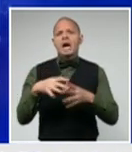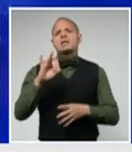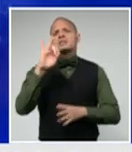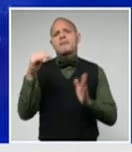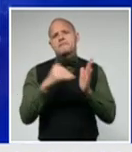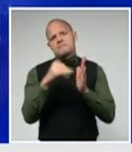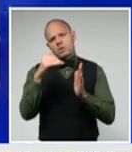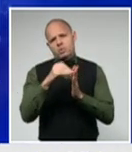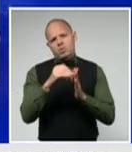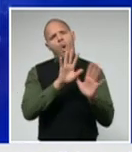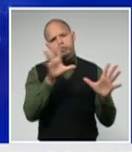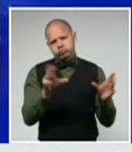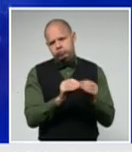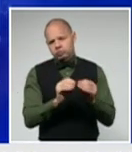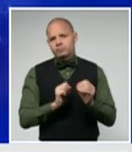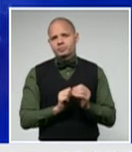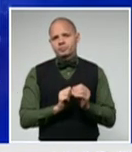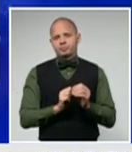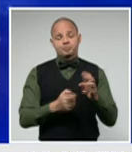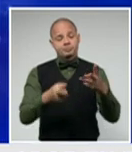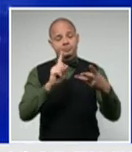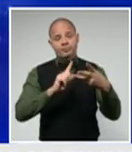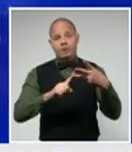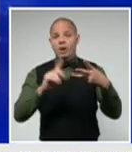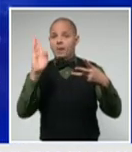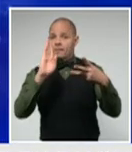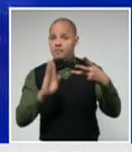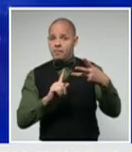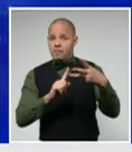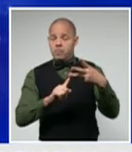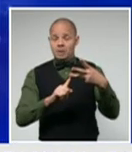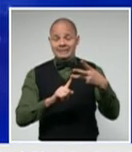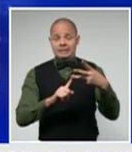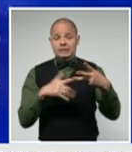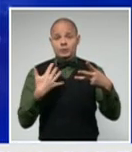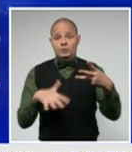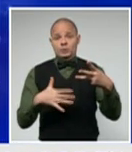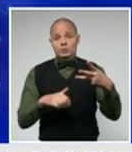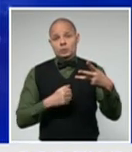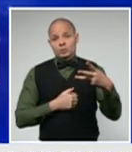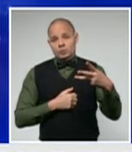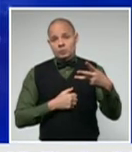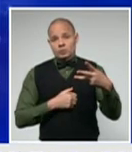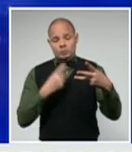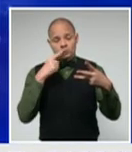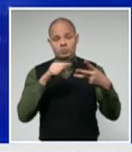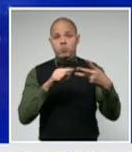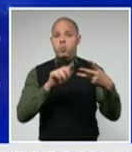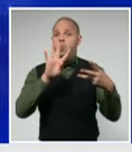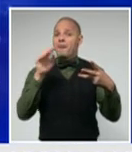7.277.814, Brasil también con una cifra muy alarmante de